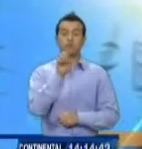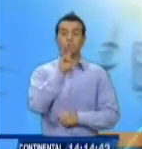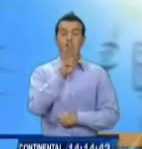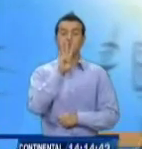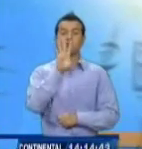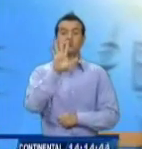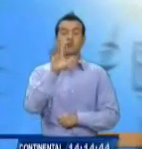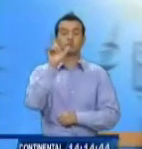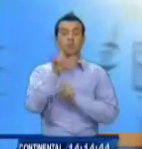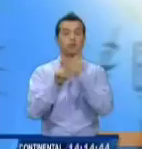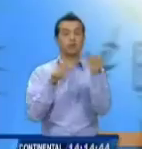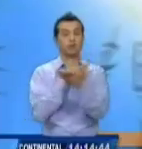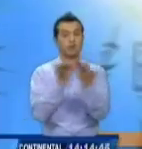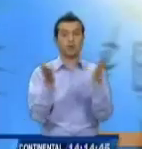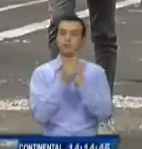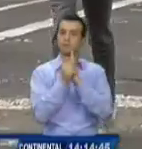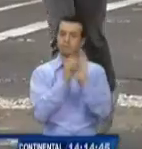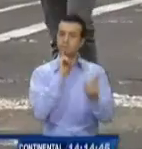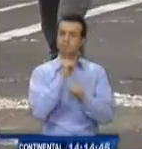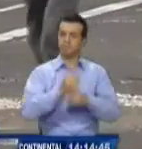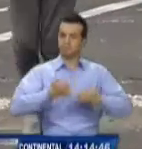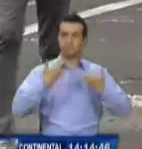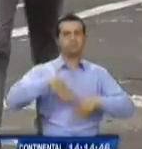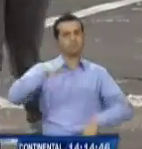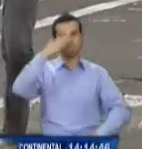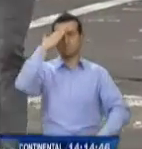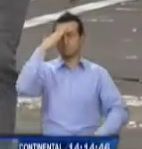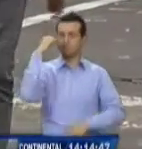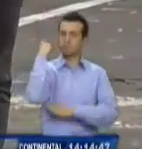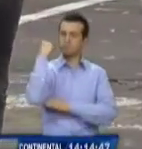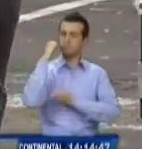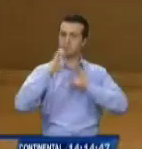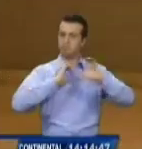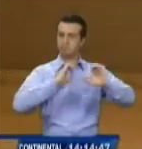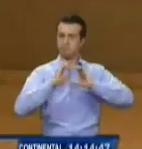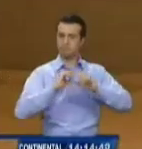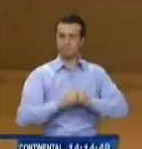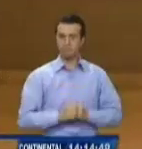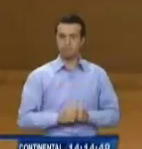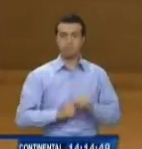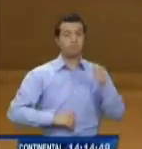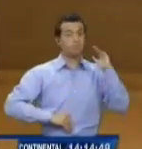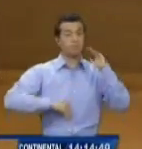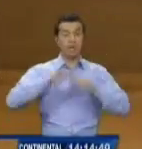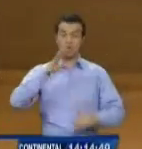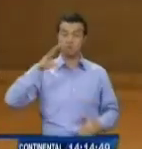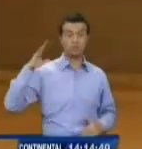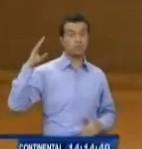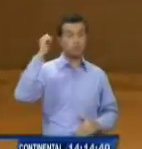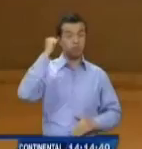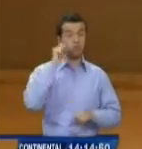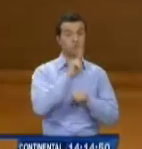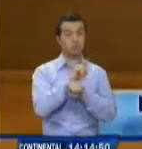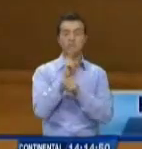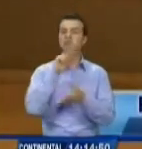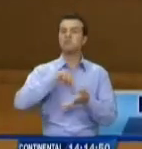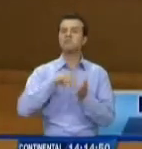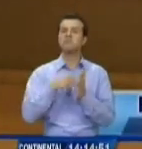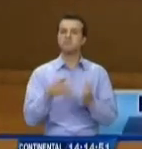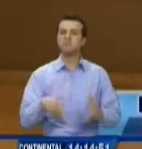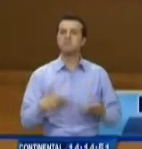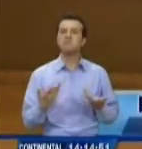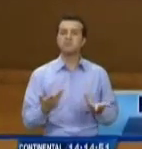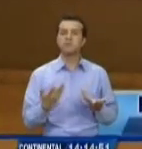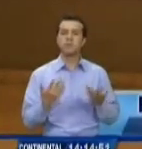138.845 personas fueron capacitadas y ahora conocen sus derechos comunicacionales. El mayor logro de la superintendencia ha consistido